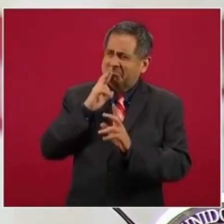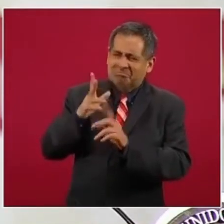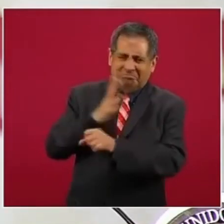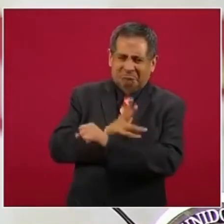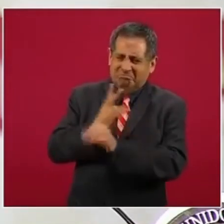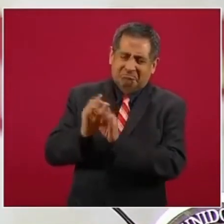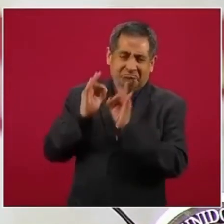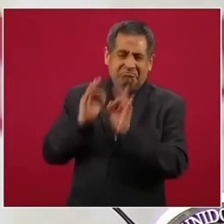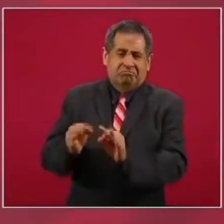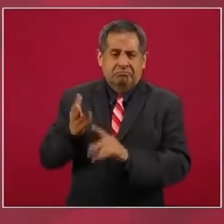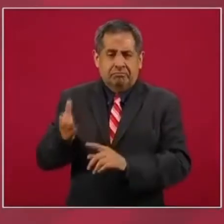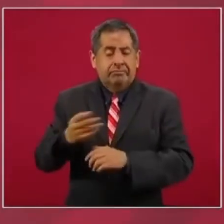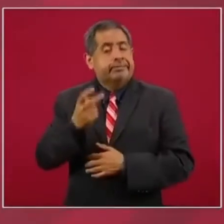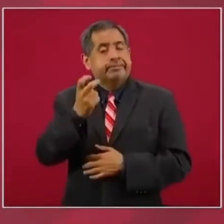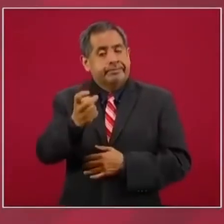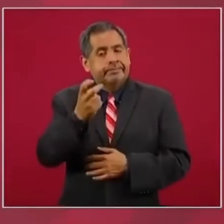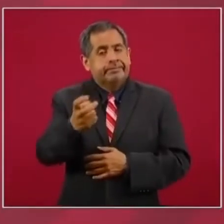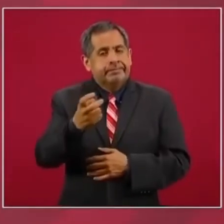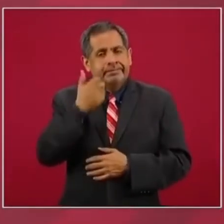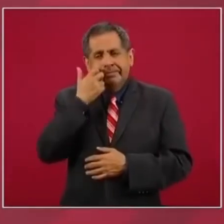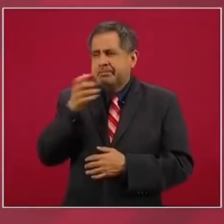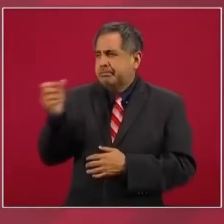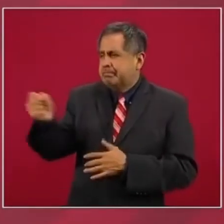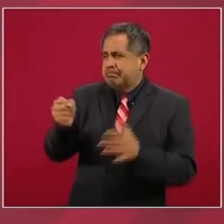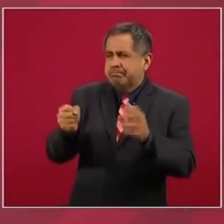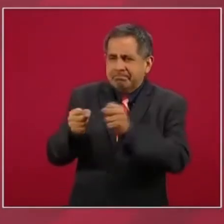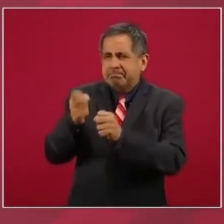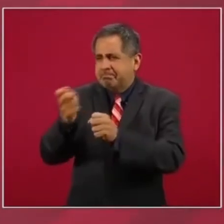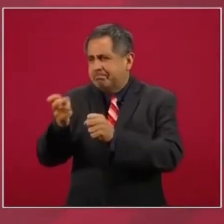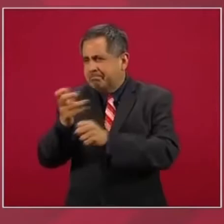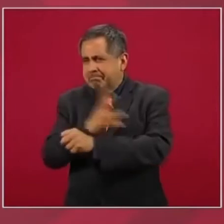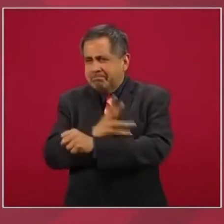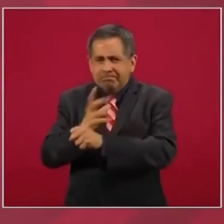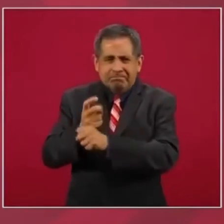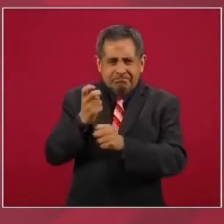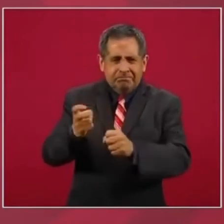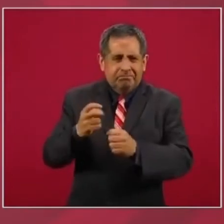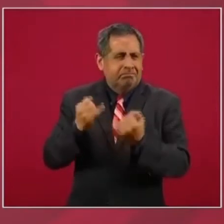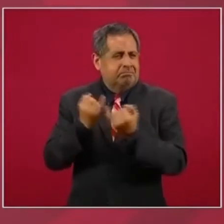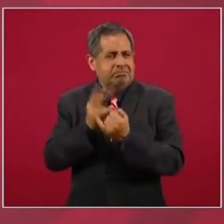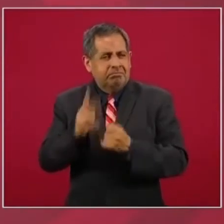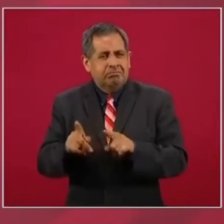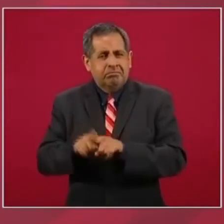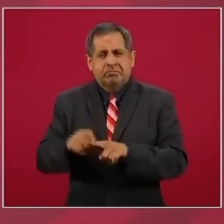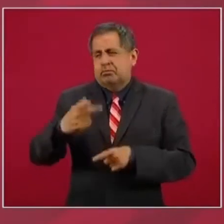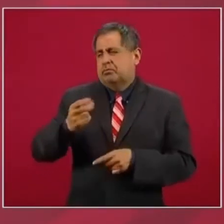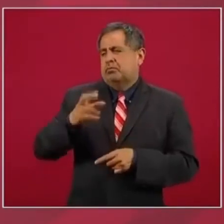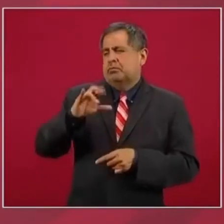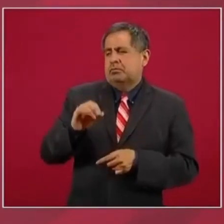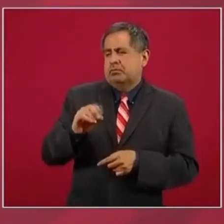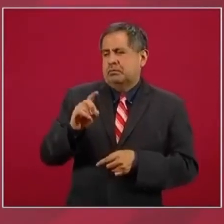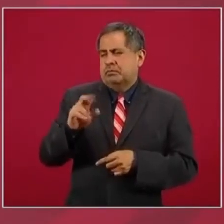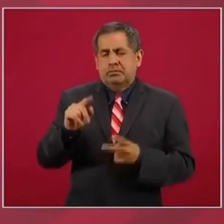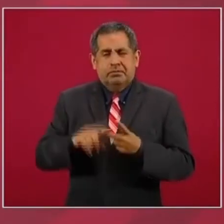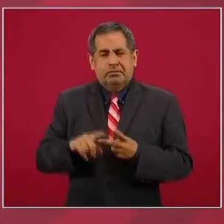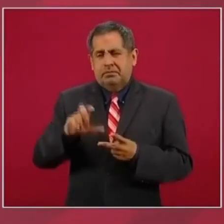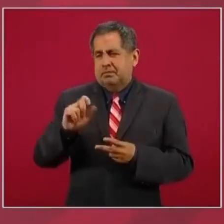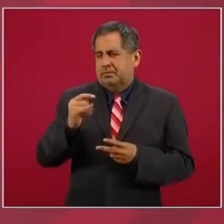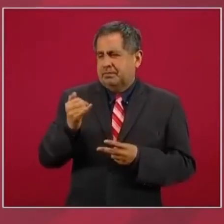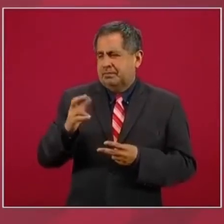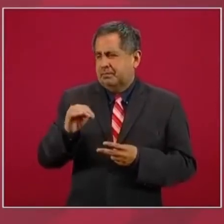Así es como quiero que sean los servidores públicos, como Horacio Duarte, como Leti